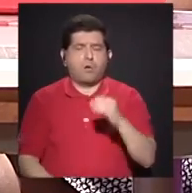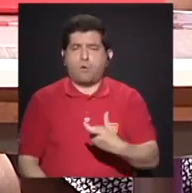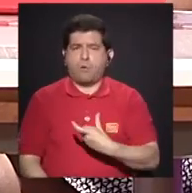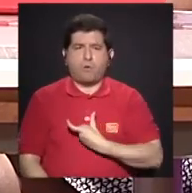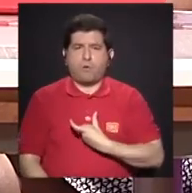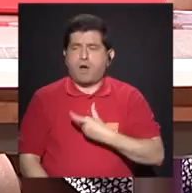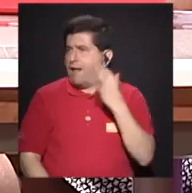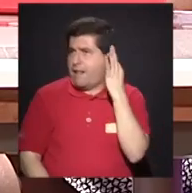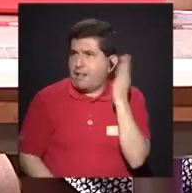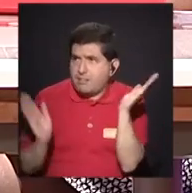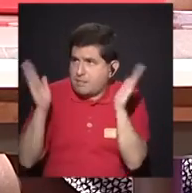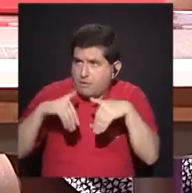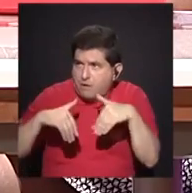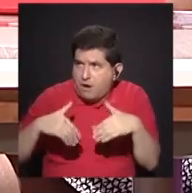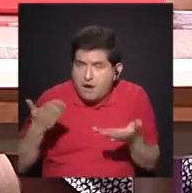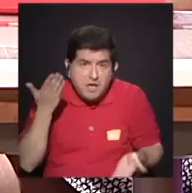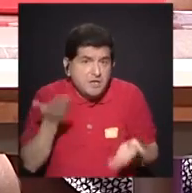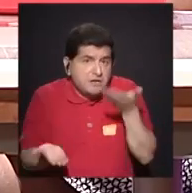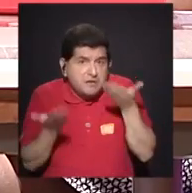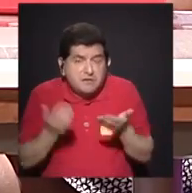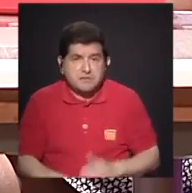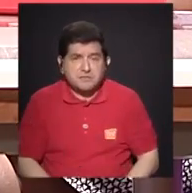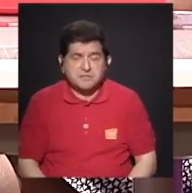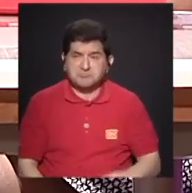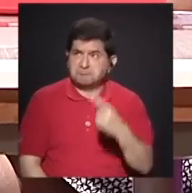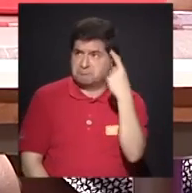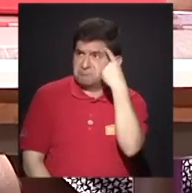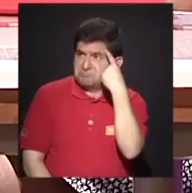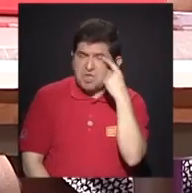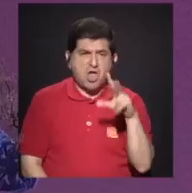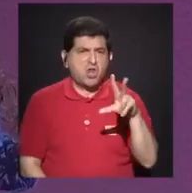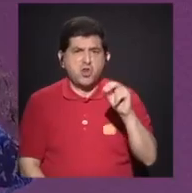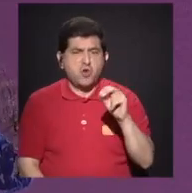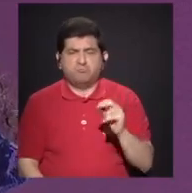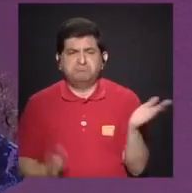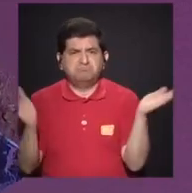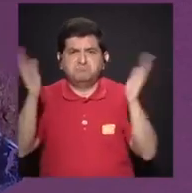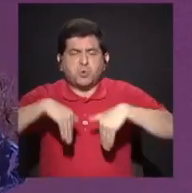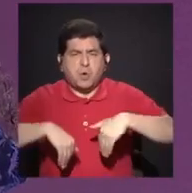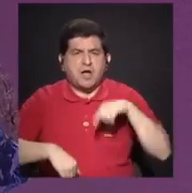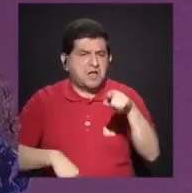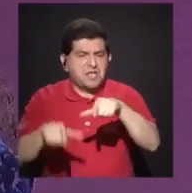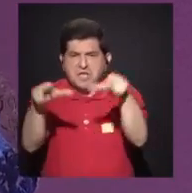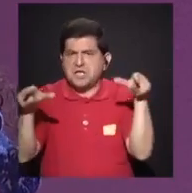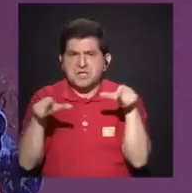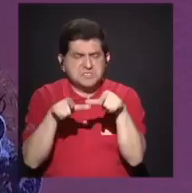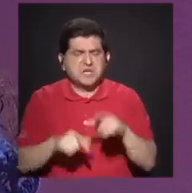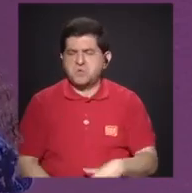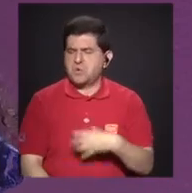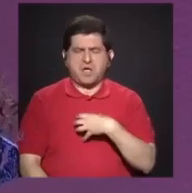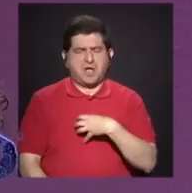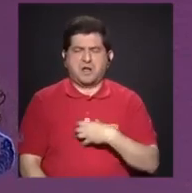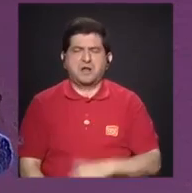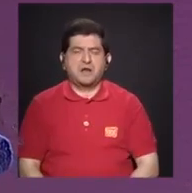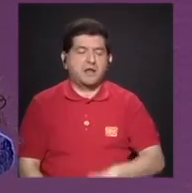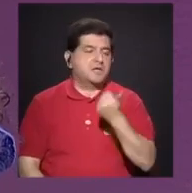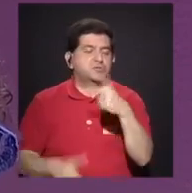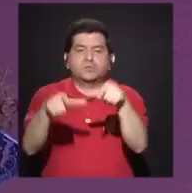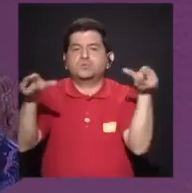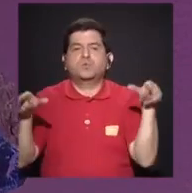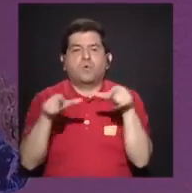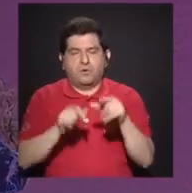alcaldesa. Entonces, posiblemente crezca pensando que no hay, y que ese no es un lugar para ella porque su lugar está en otra